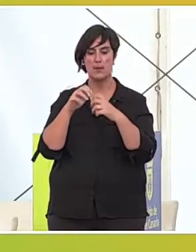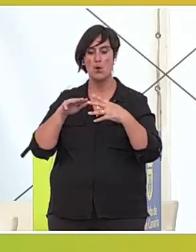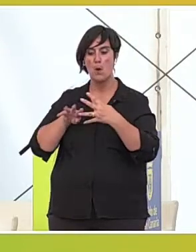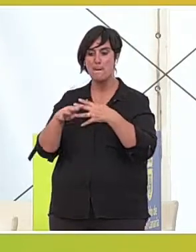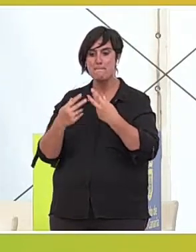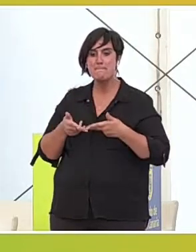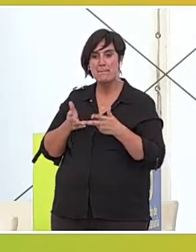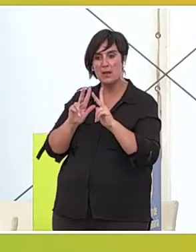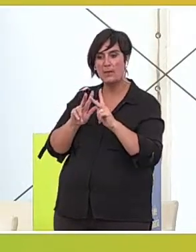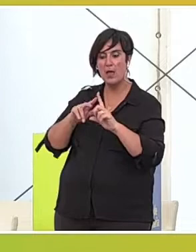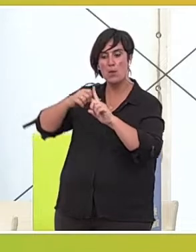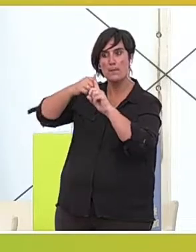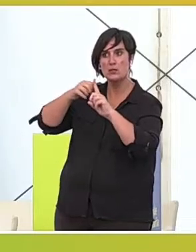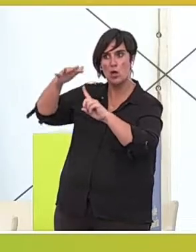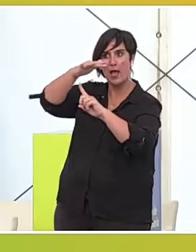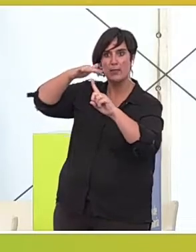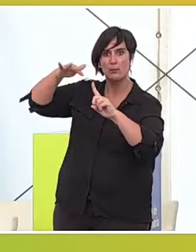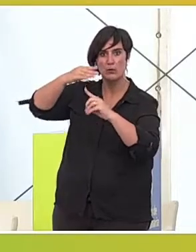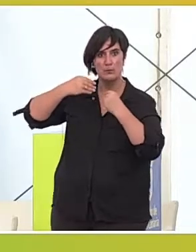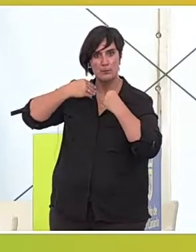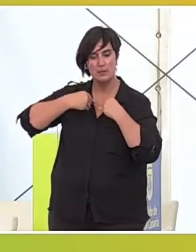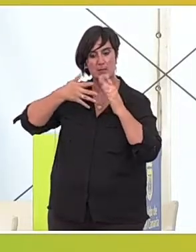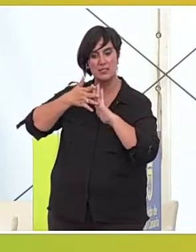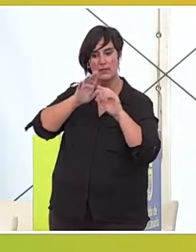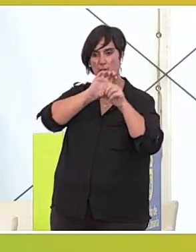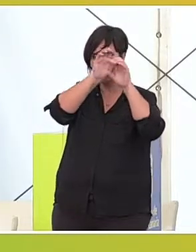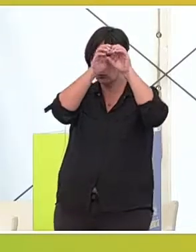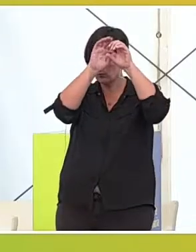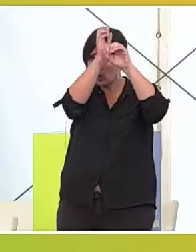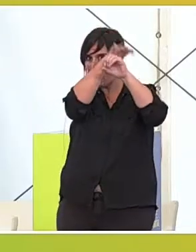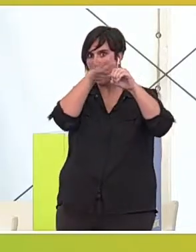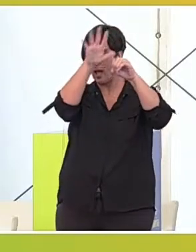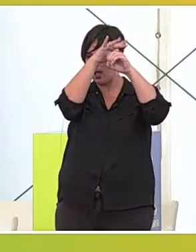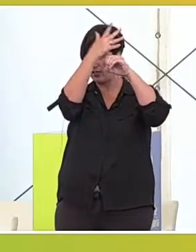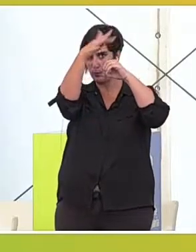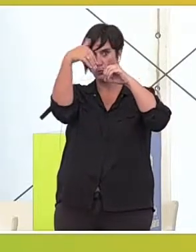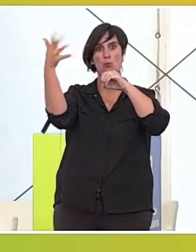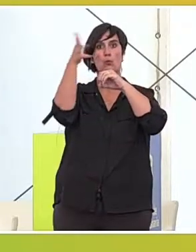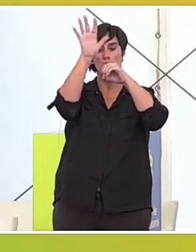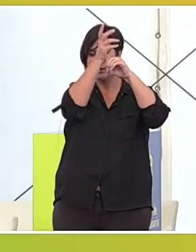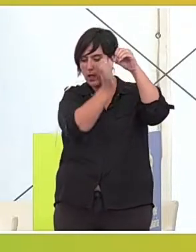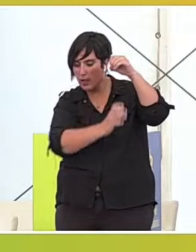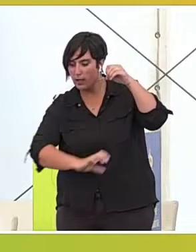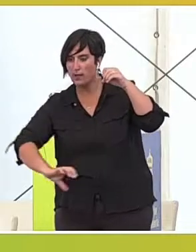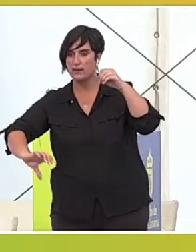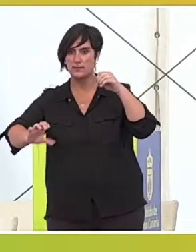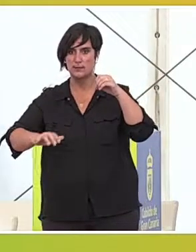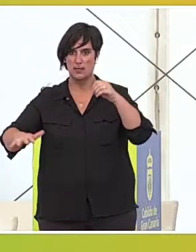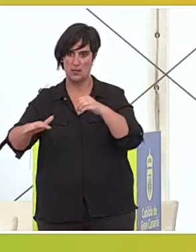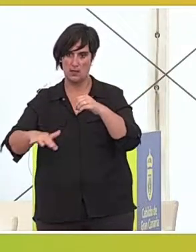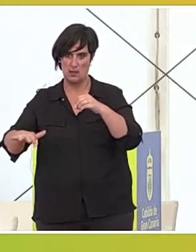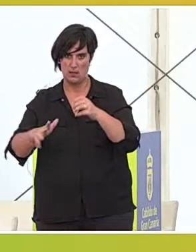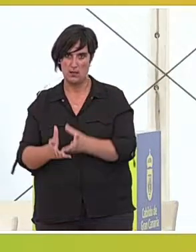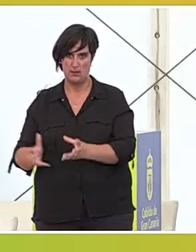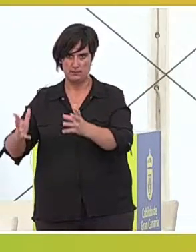a presión atmosférica, con lo cual hay que conducir un tubo desde la atmósfera hasta la cántara.